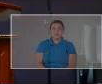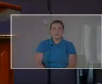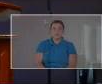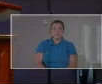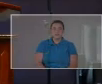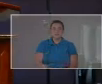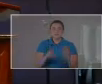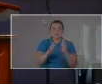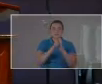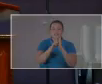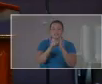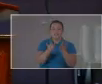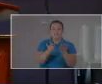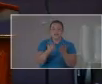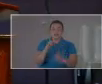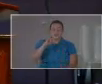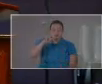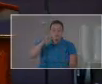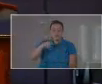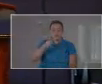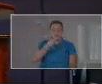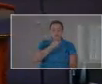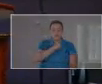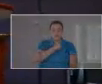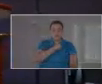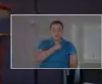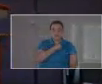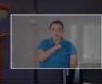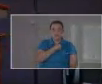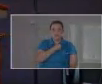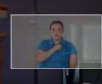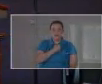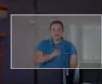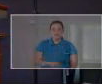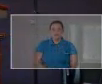del libro de Juan, del Evangelio de Juan,